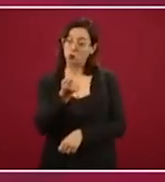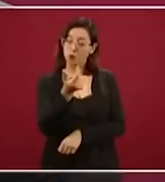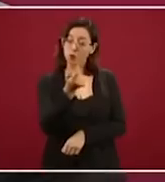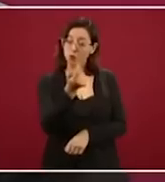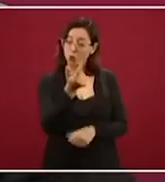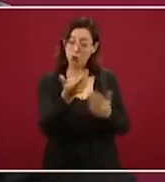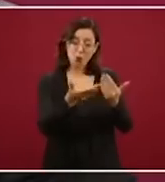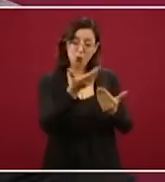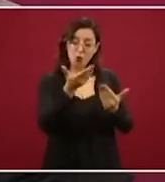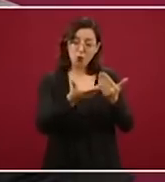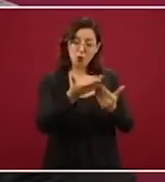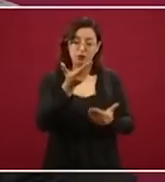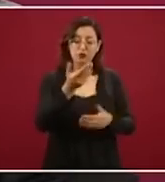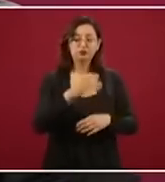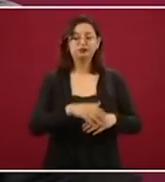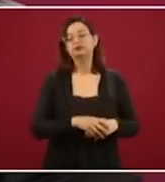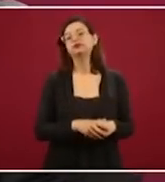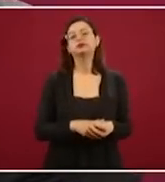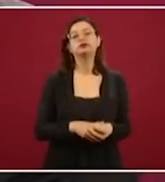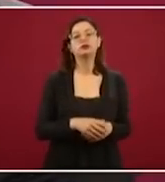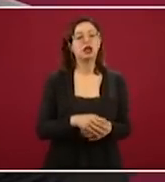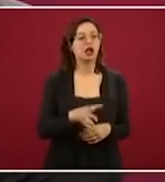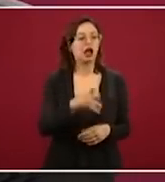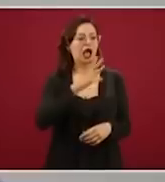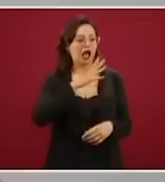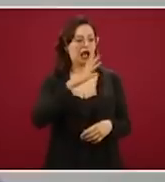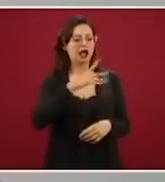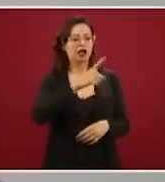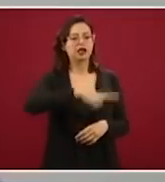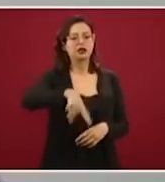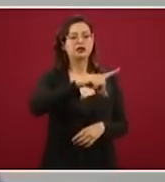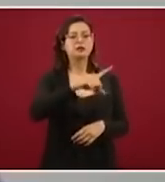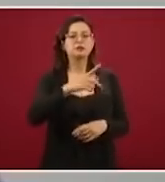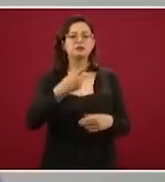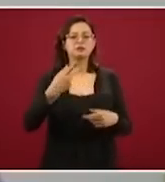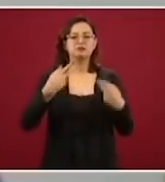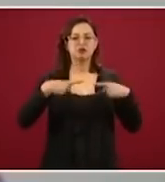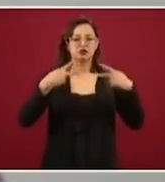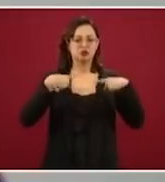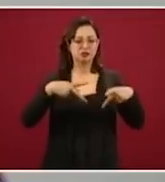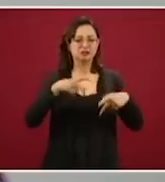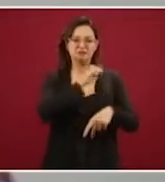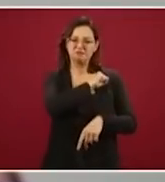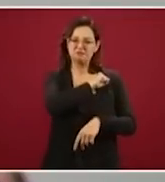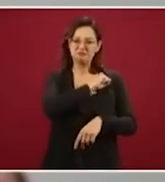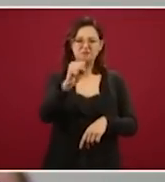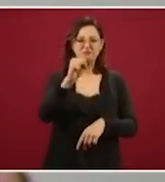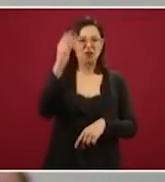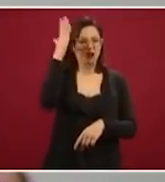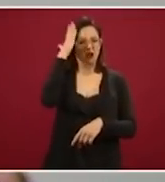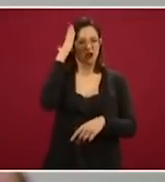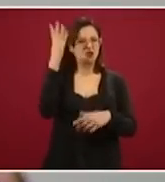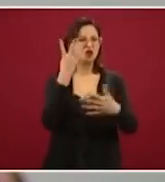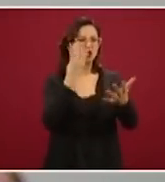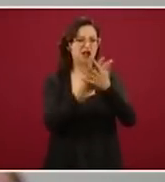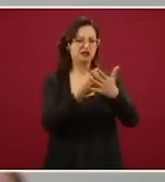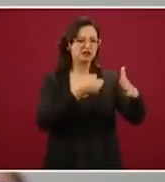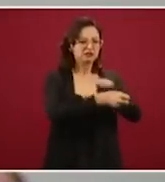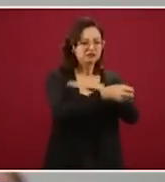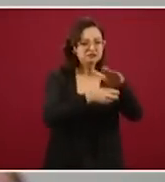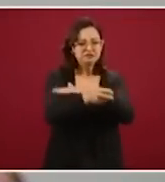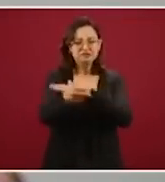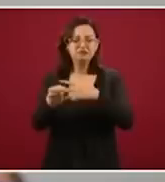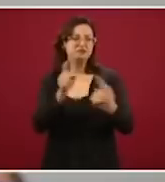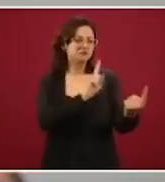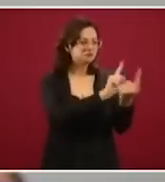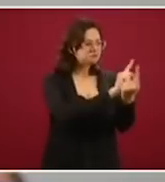fueron unas entrevistas a sicarios que están en las cárceles. Buen trabajo de investigación, de